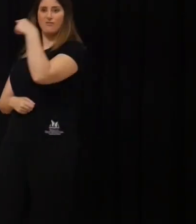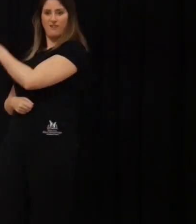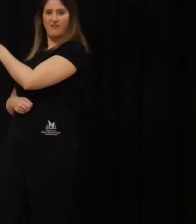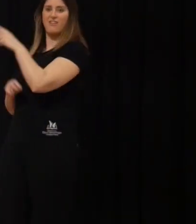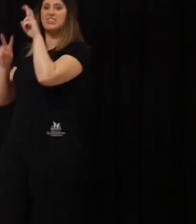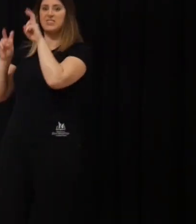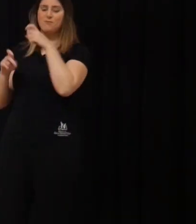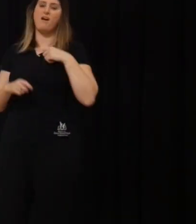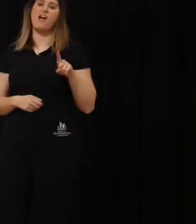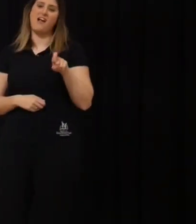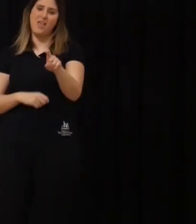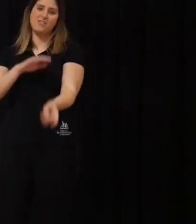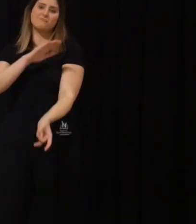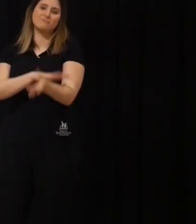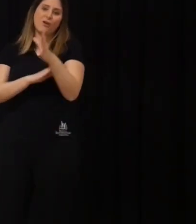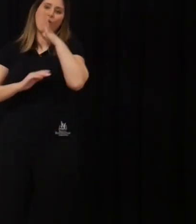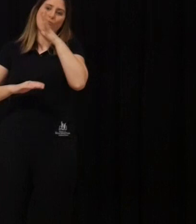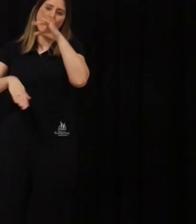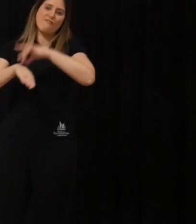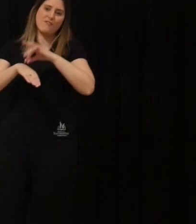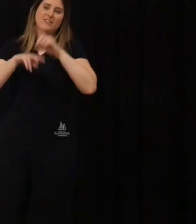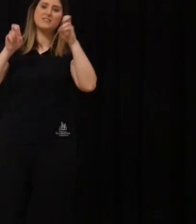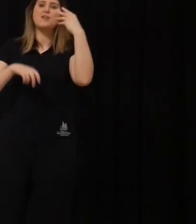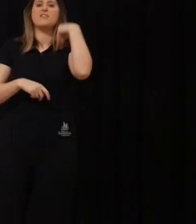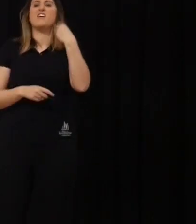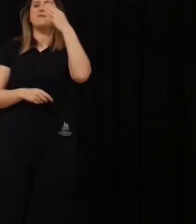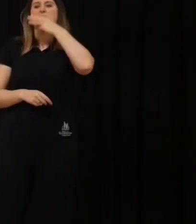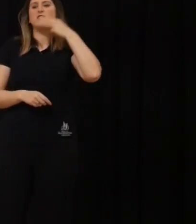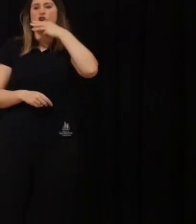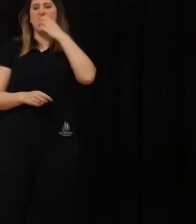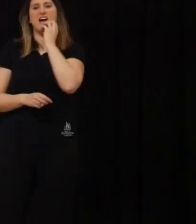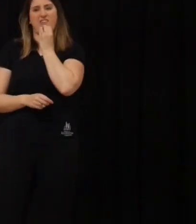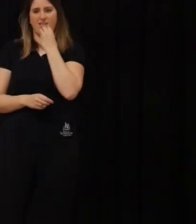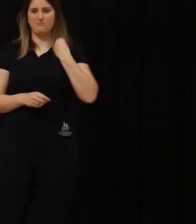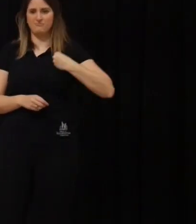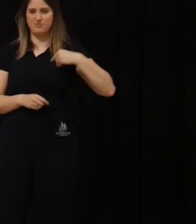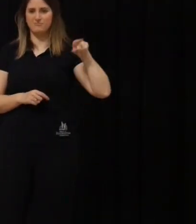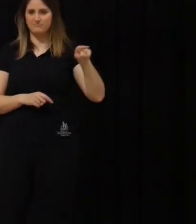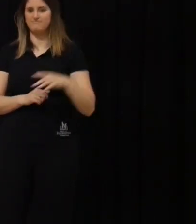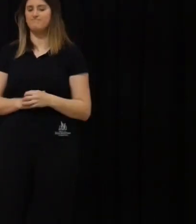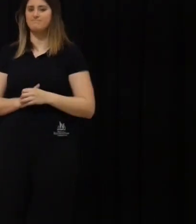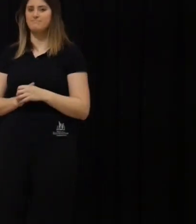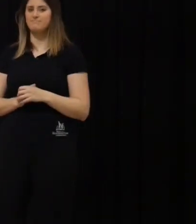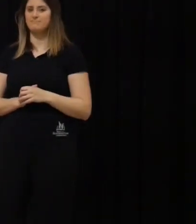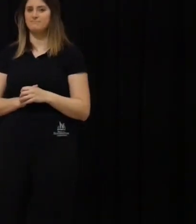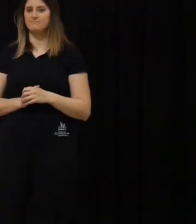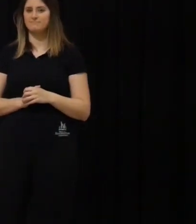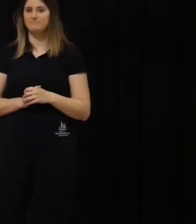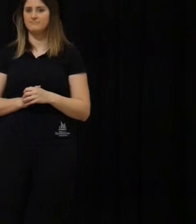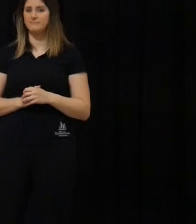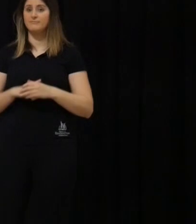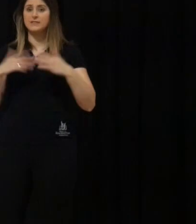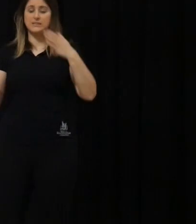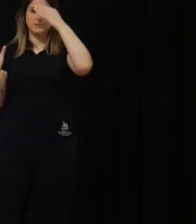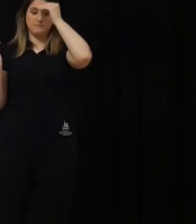origen del cáncer como enfermedad, la mitología griega. Se me olvidaba.